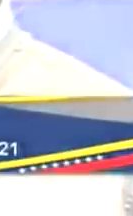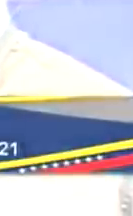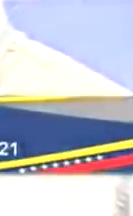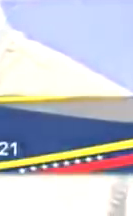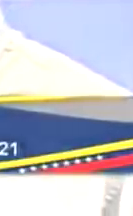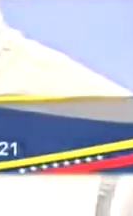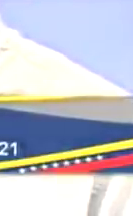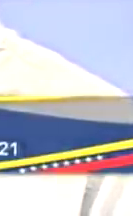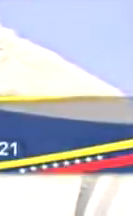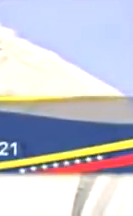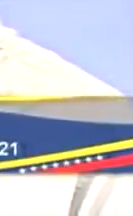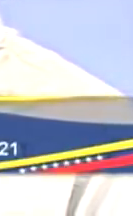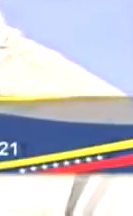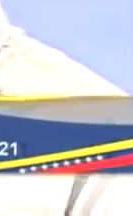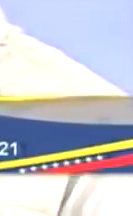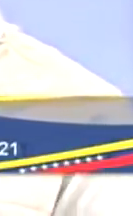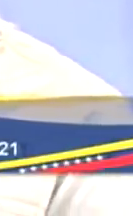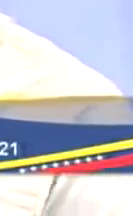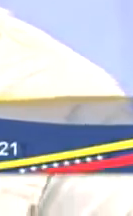profesional.